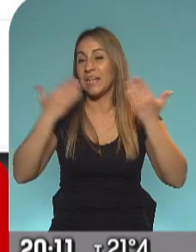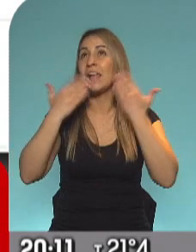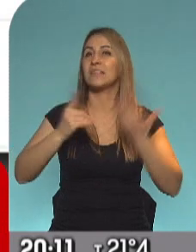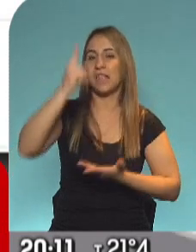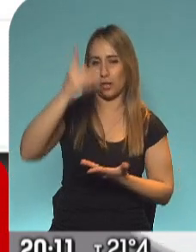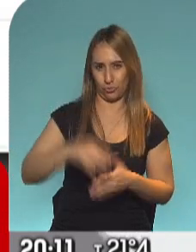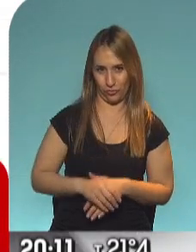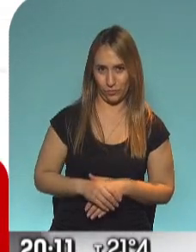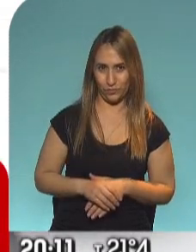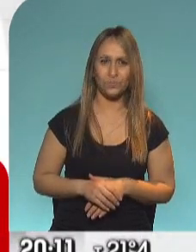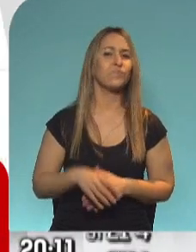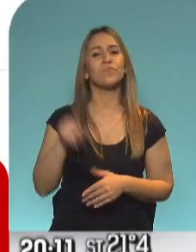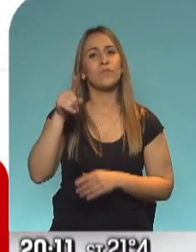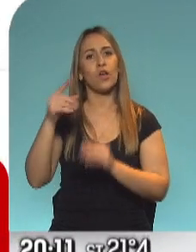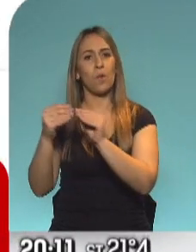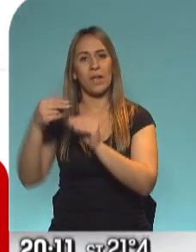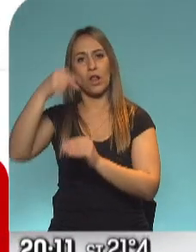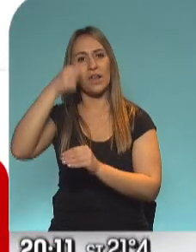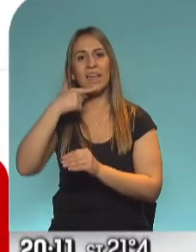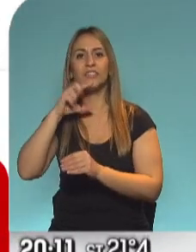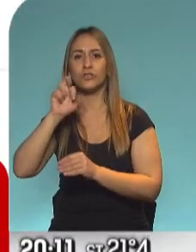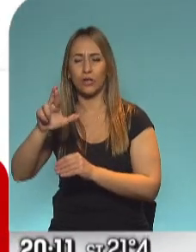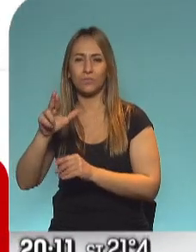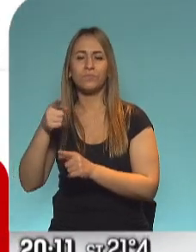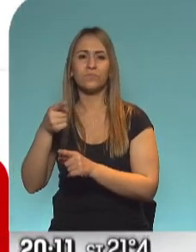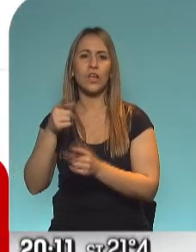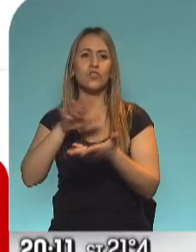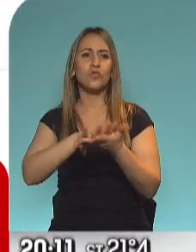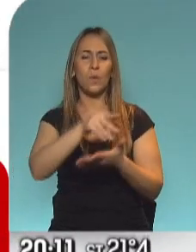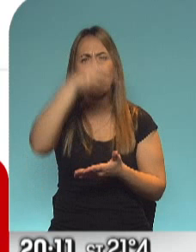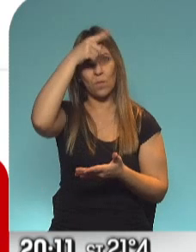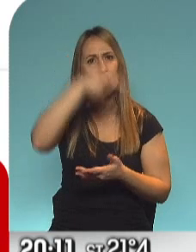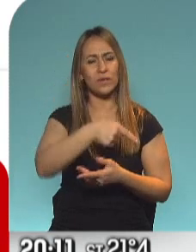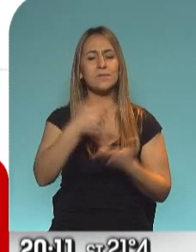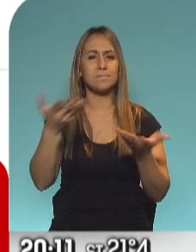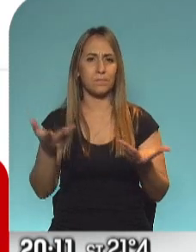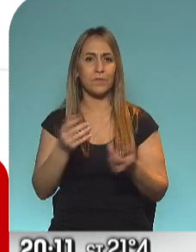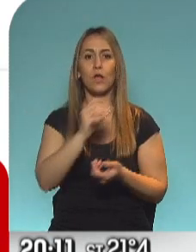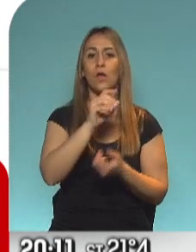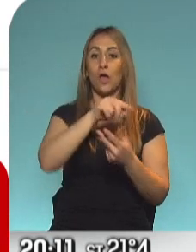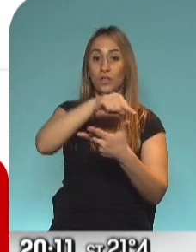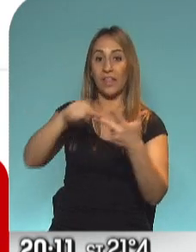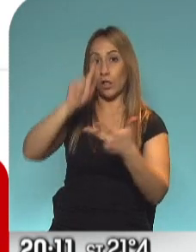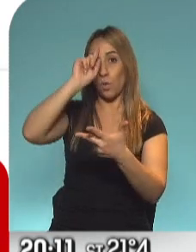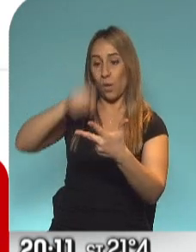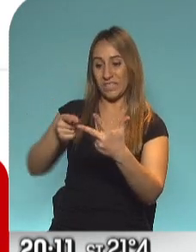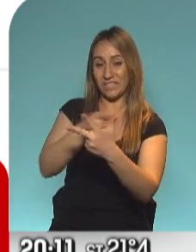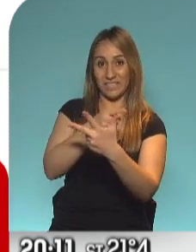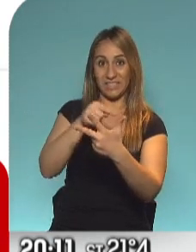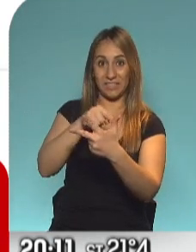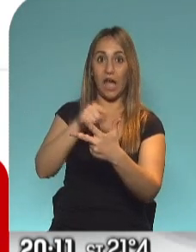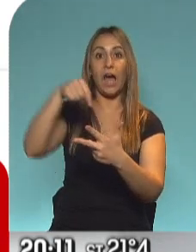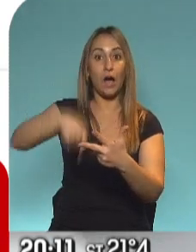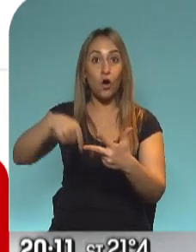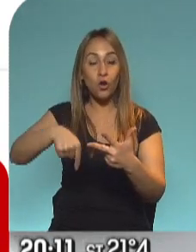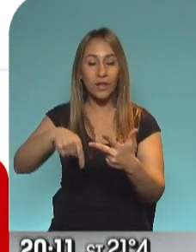lo de Bullrich qué, Néstor? No, hay un punto en particular que tiene que ver con los tiempos. Sí. Bruglia, Bertuzzi y Castelli están hoy en uso de licencia.